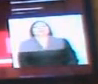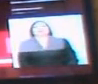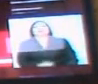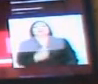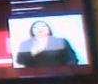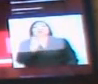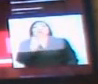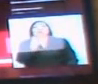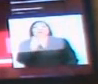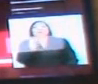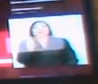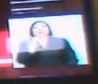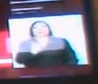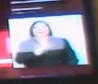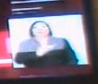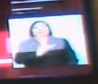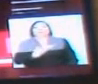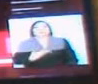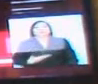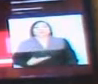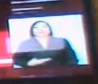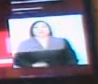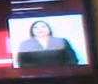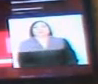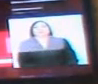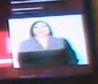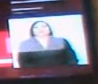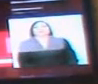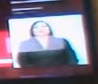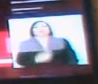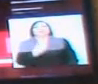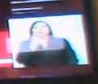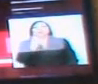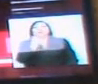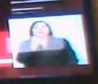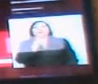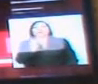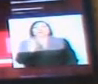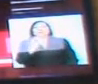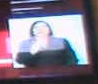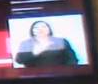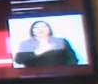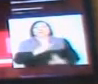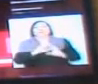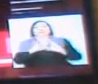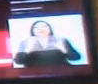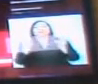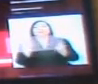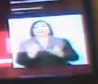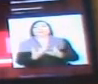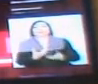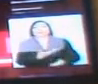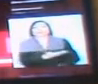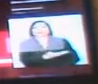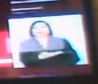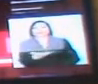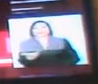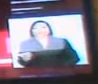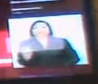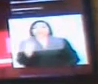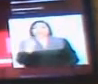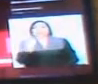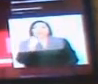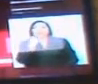Señora Vicepresidenta de la República. Señores Vicepresidentes del Congreso.